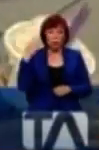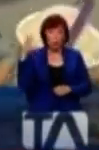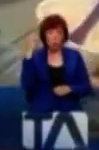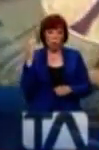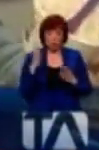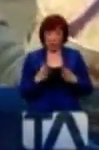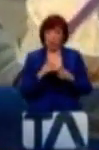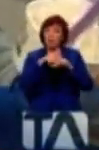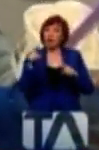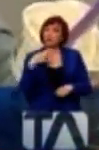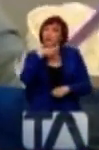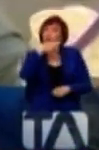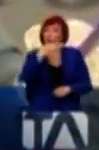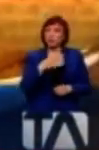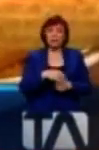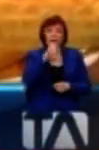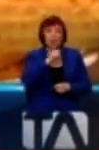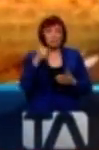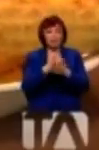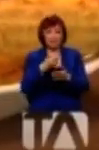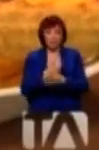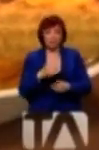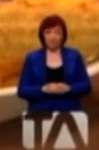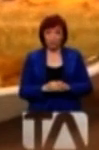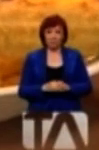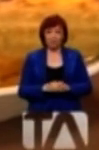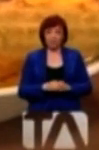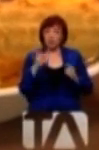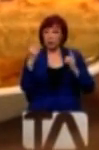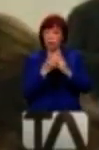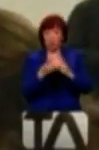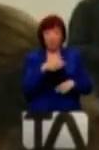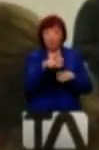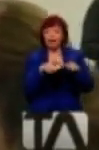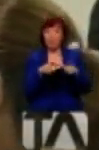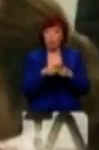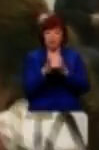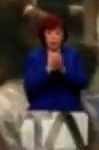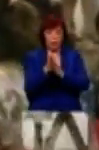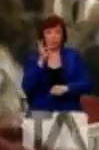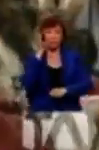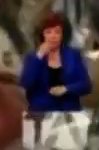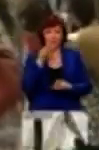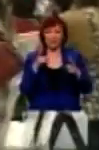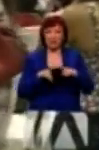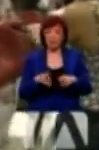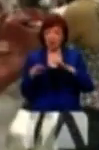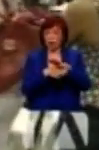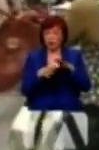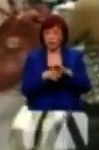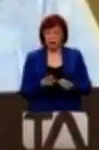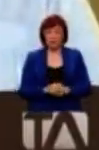y esto me ha fascinado, se llama Ice Lab. El encuentro tendrá un salón dedicado al chocolate, shows de cocina y también